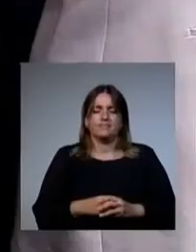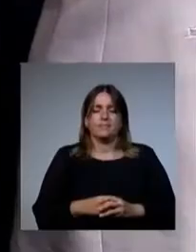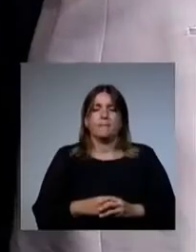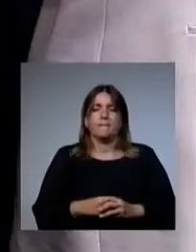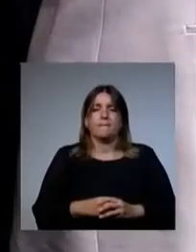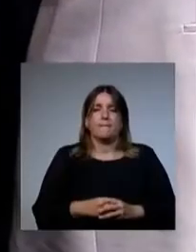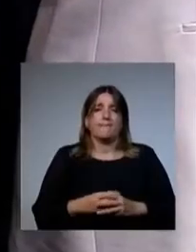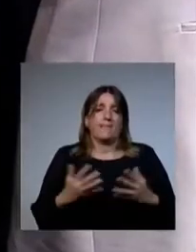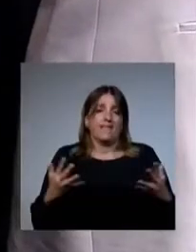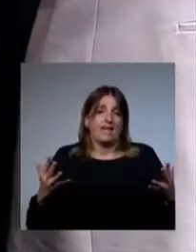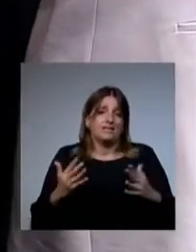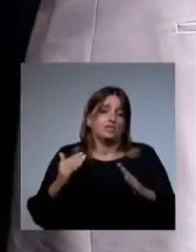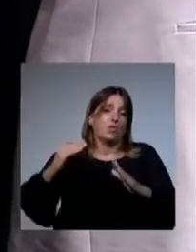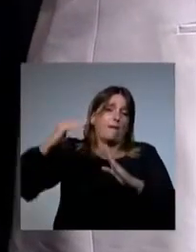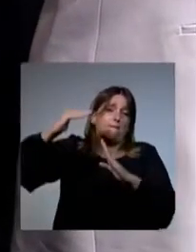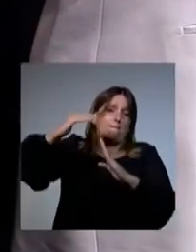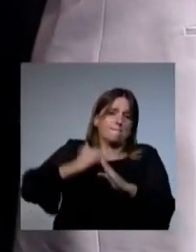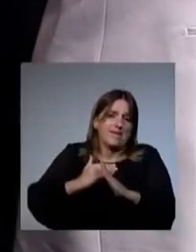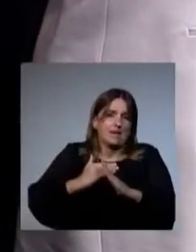La reducción